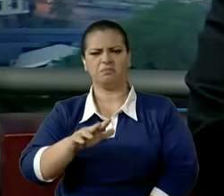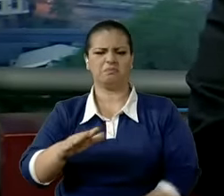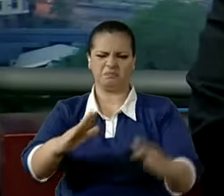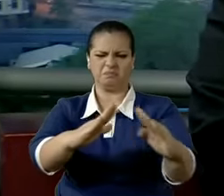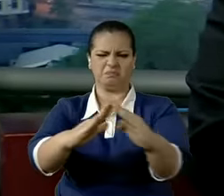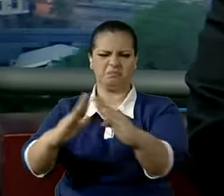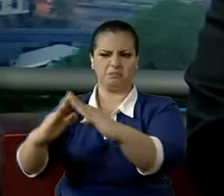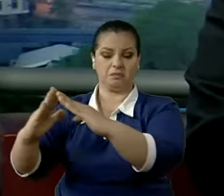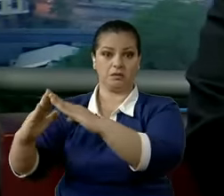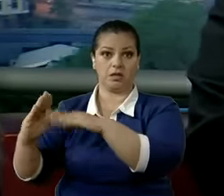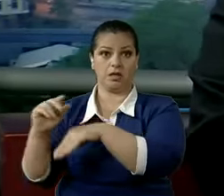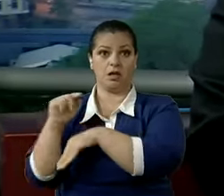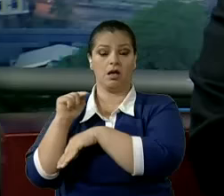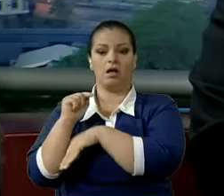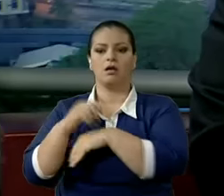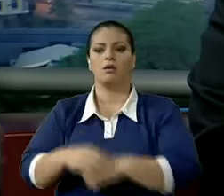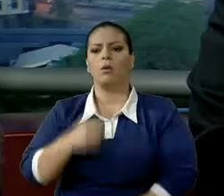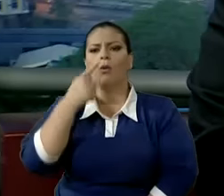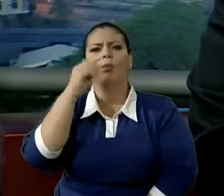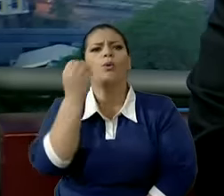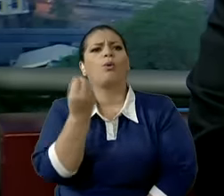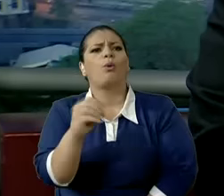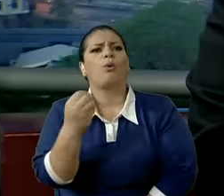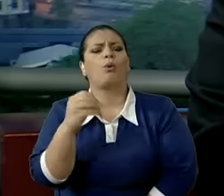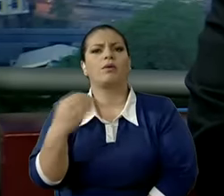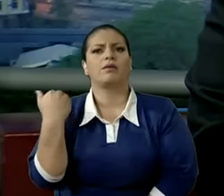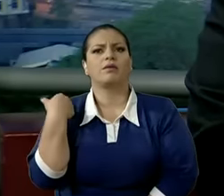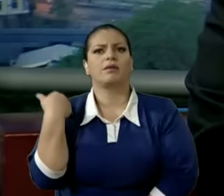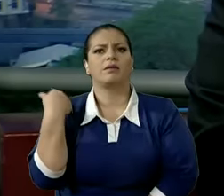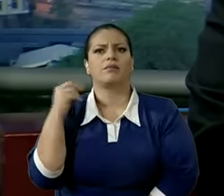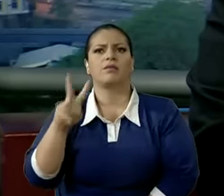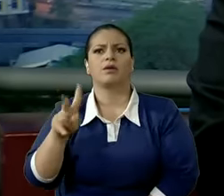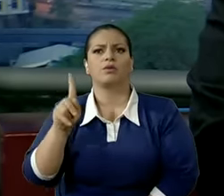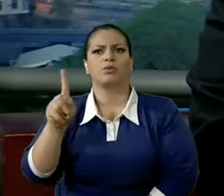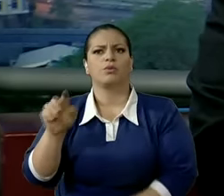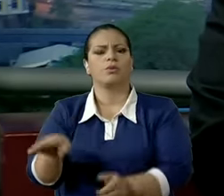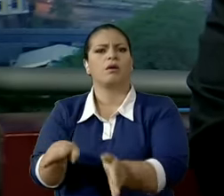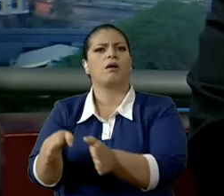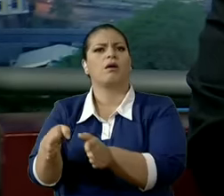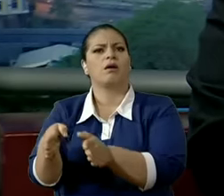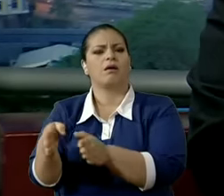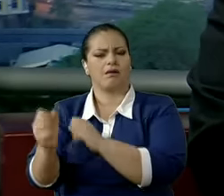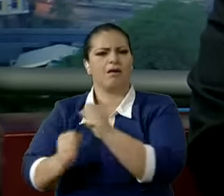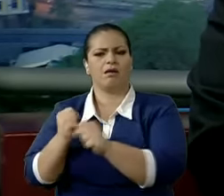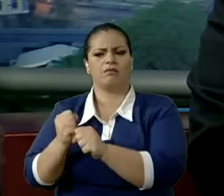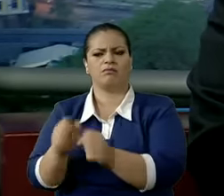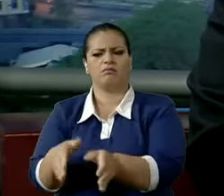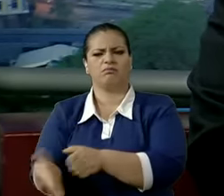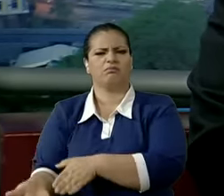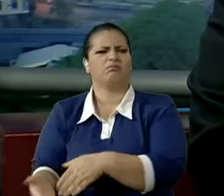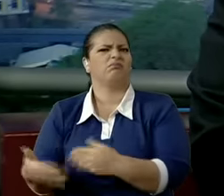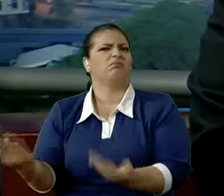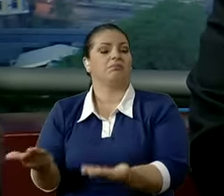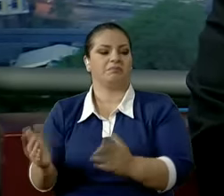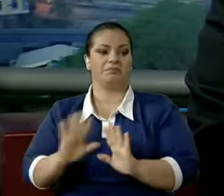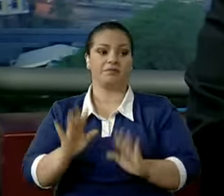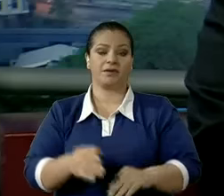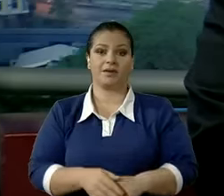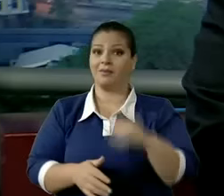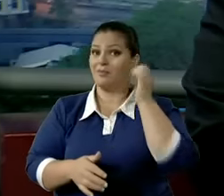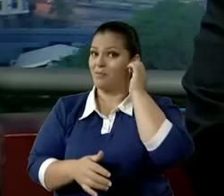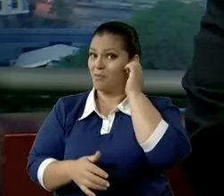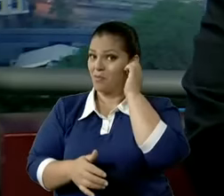de edad murió tras ser apuñalado por el ex conviviente de su novia. Así lo confirmaron las autoridades. El